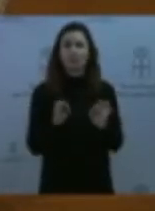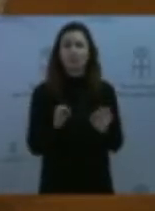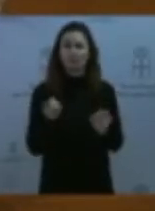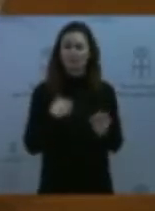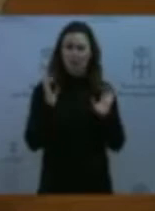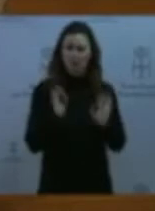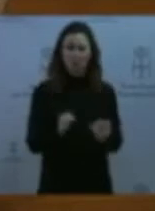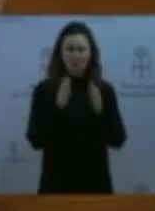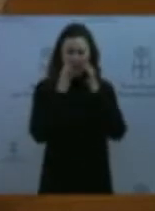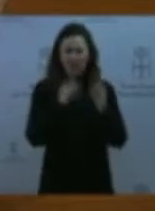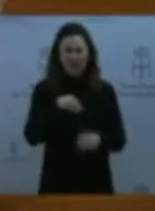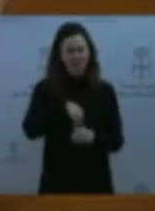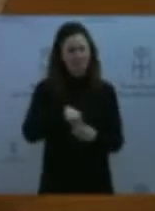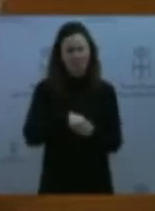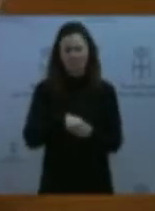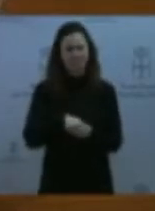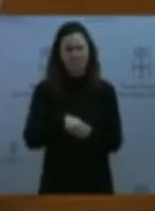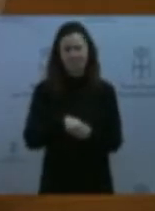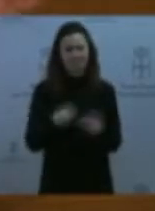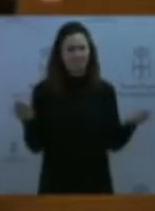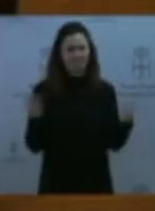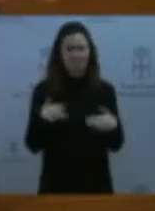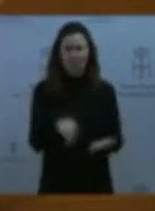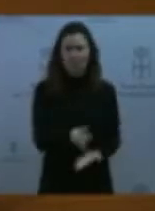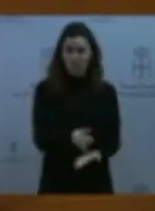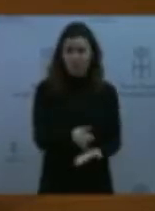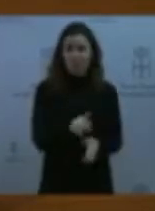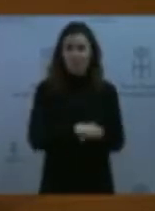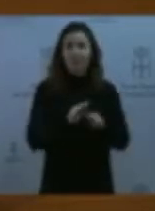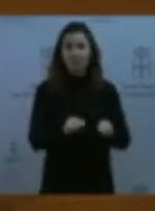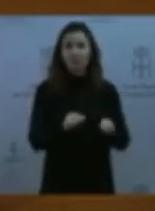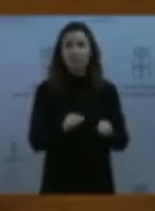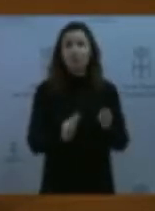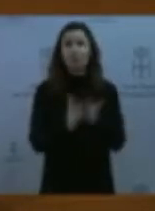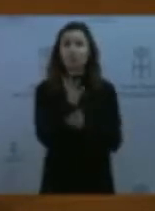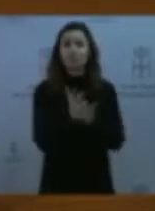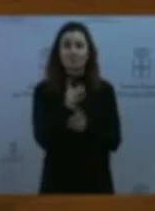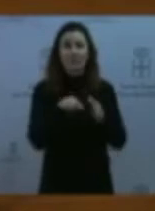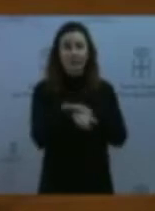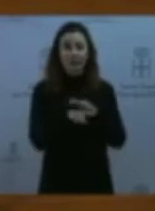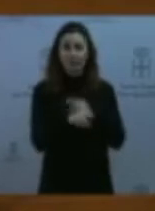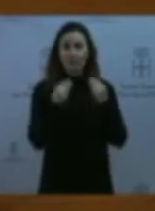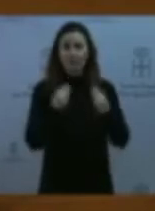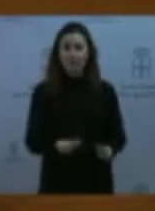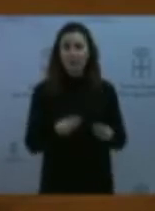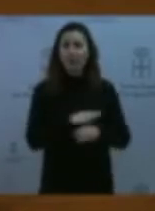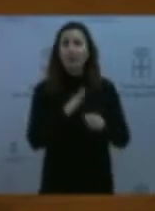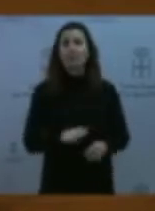verdadera gestión forestal sostenible. ¿Quiénes pagan las consecuencias de un incendio